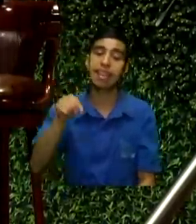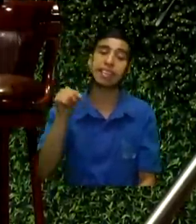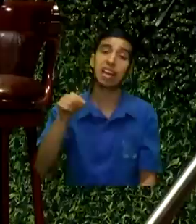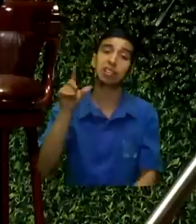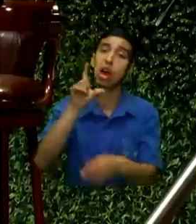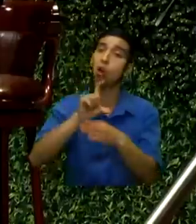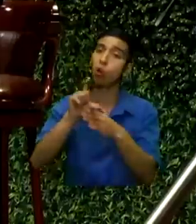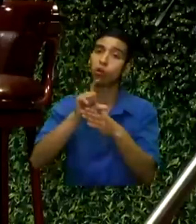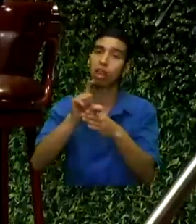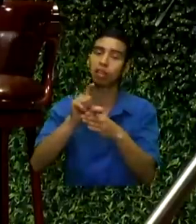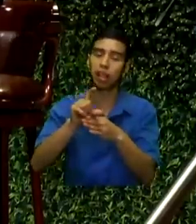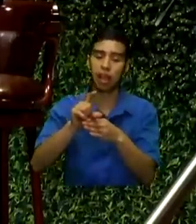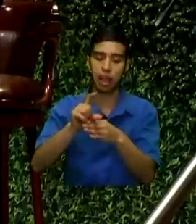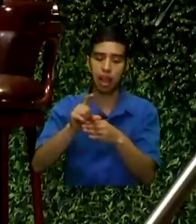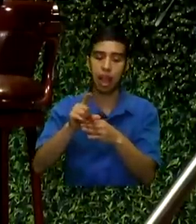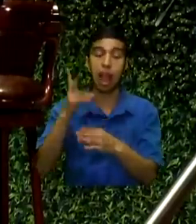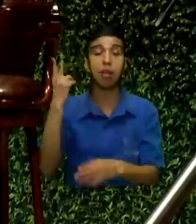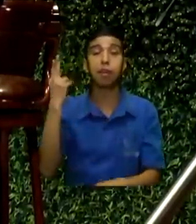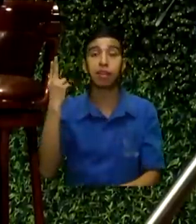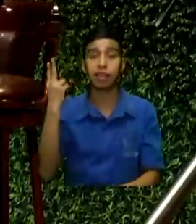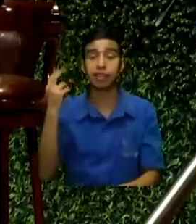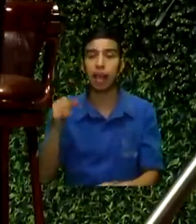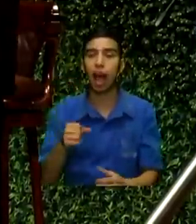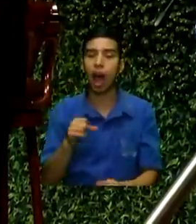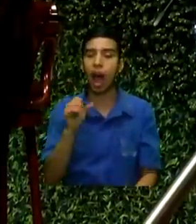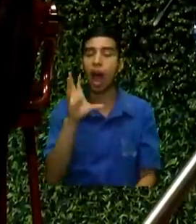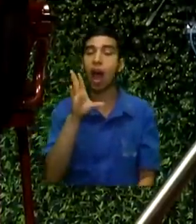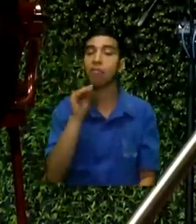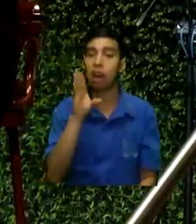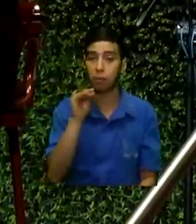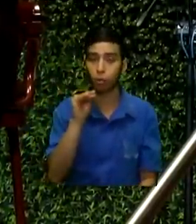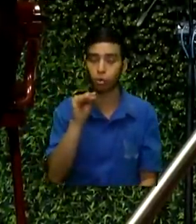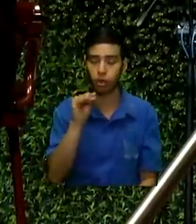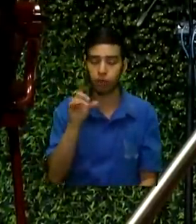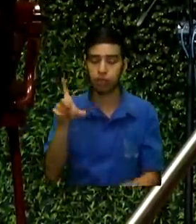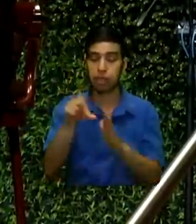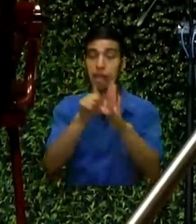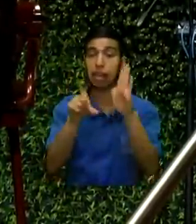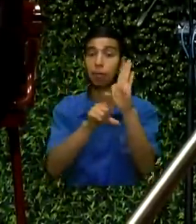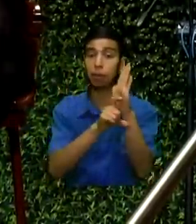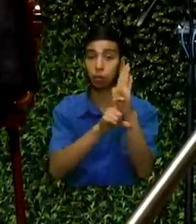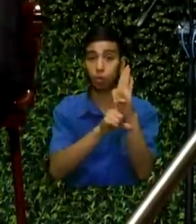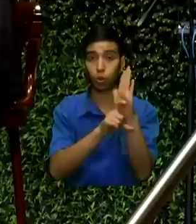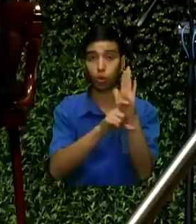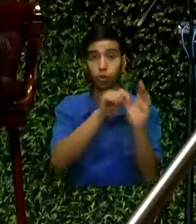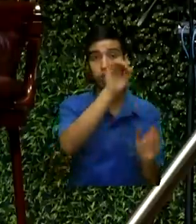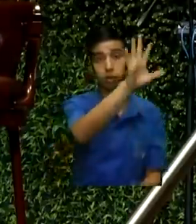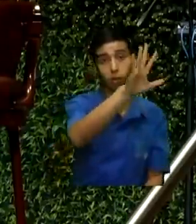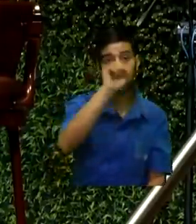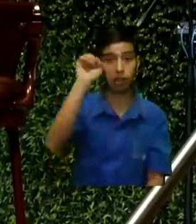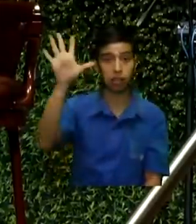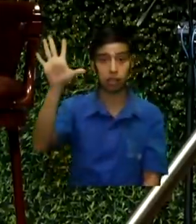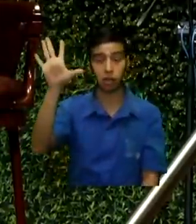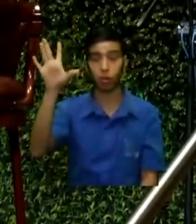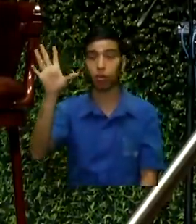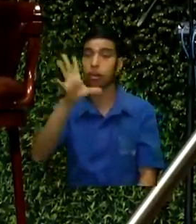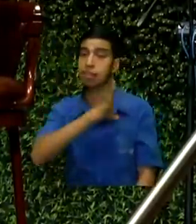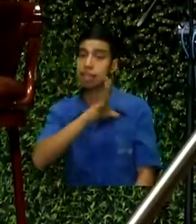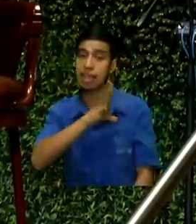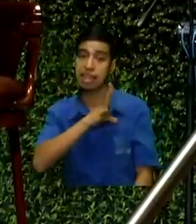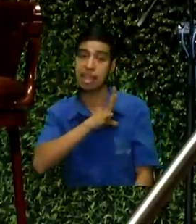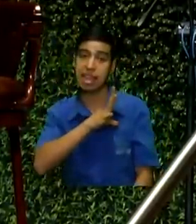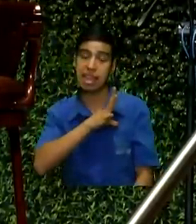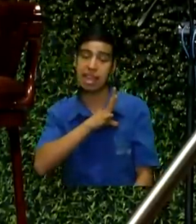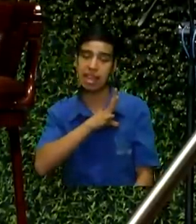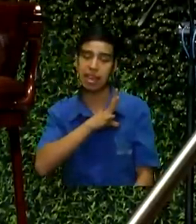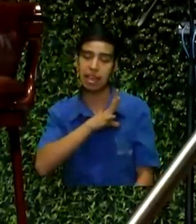el día viernes estuvimos hablando del capítulo 55. El capítulo 55 de Isaías tiene 13 versículos,